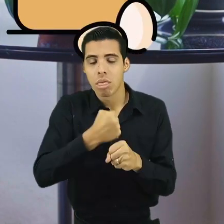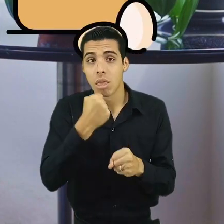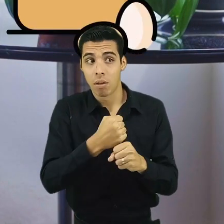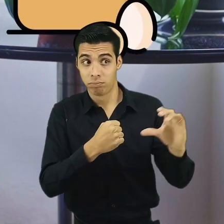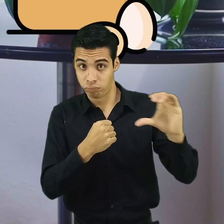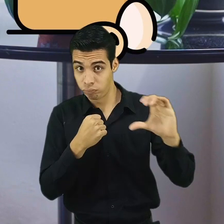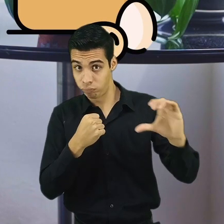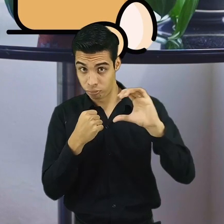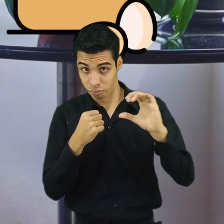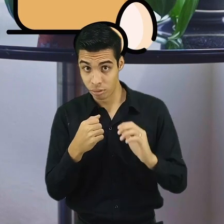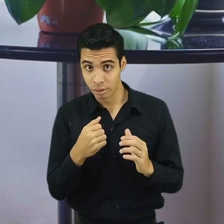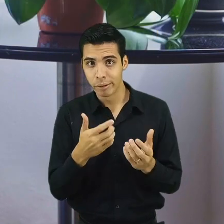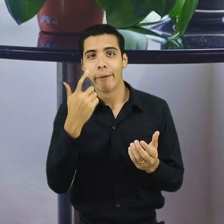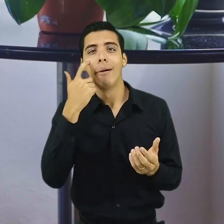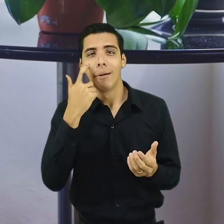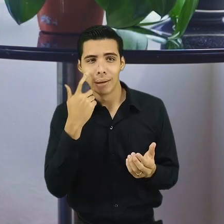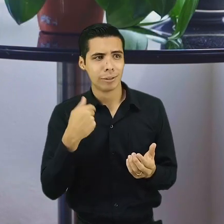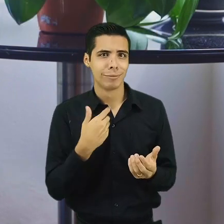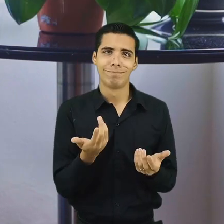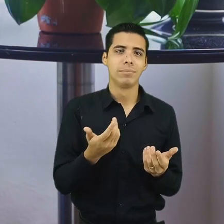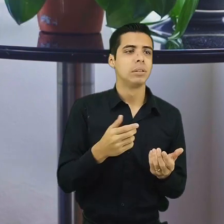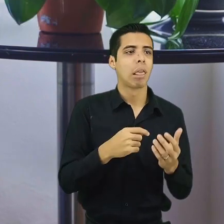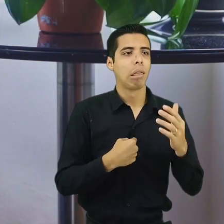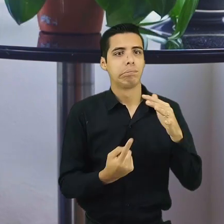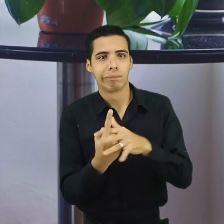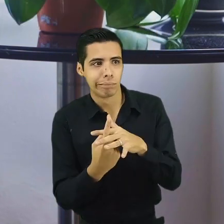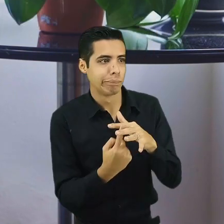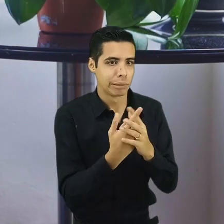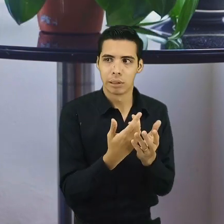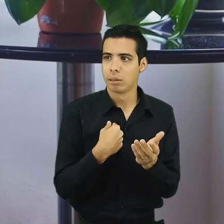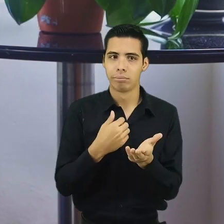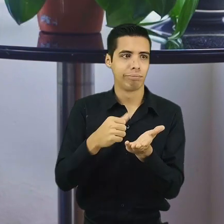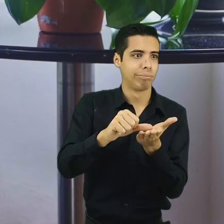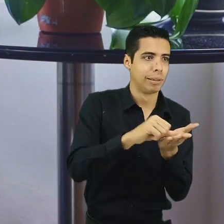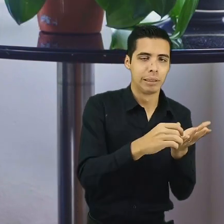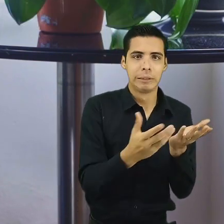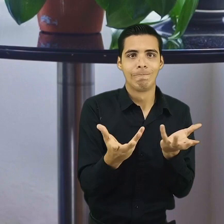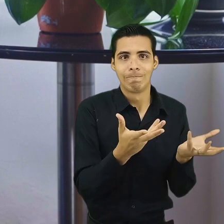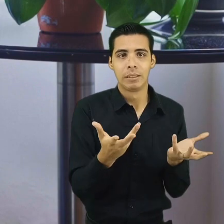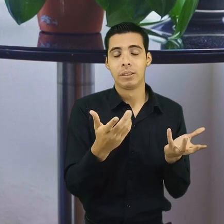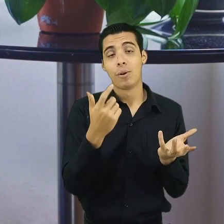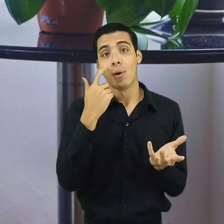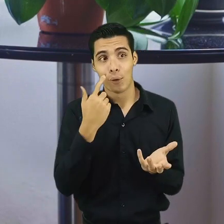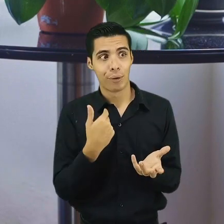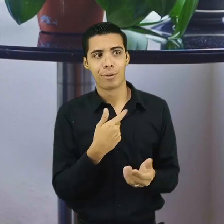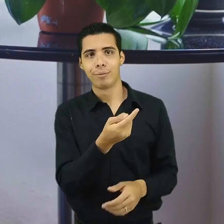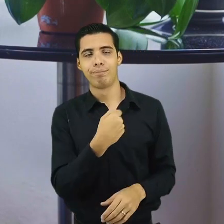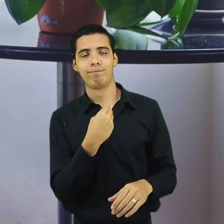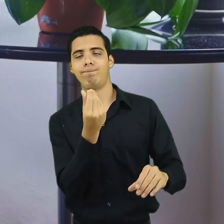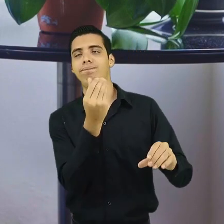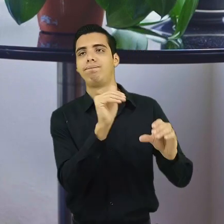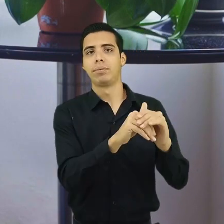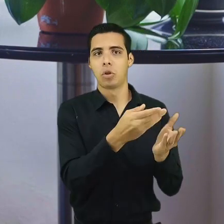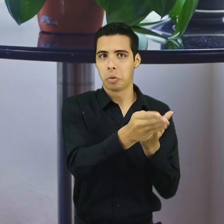todos los huevos en la misma canasta. Las inversiones no son mágicas, requieren de paciencia y sobre todo de tiempo para ver el retorno de